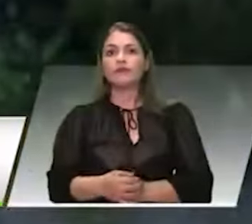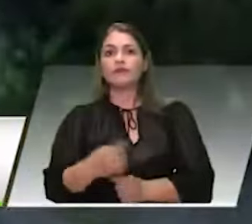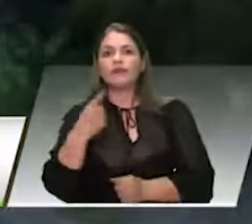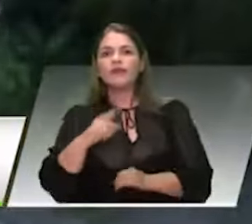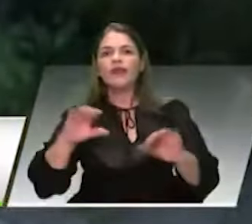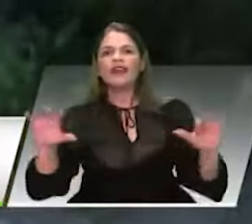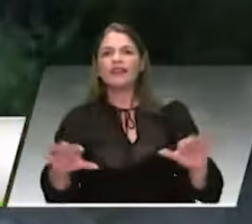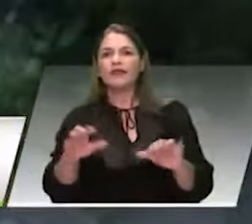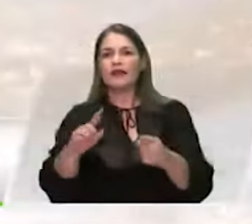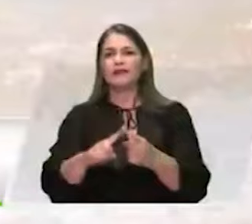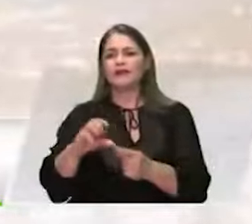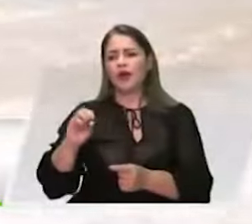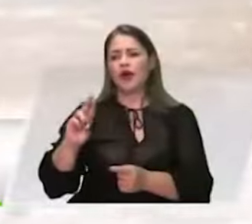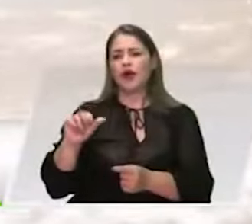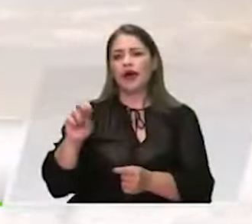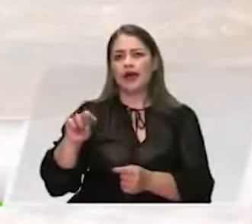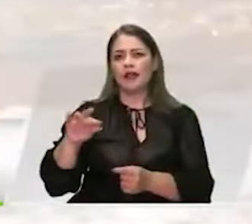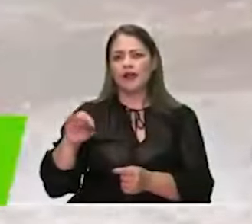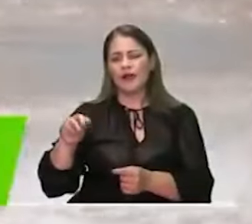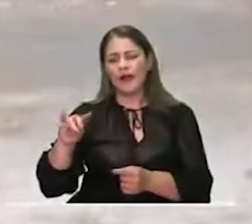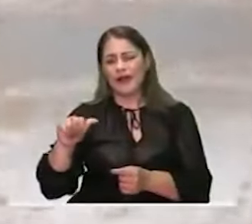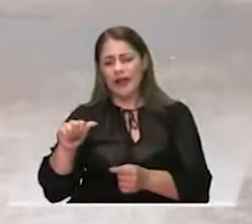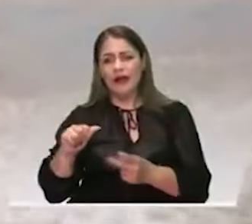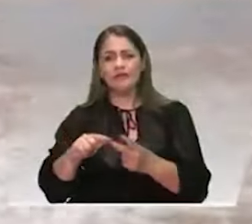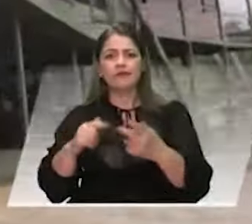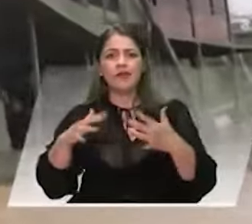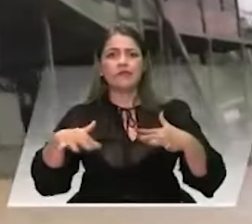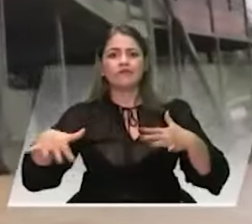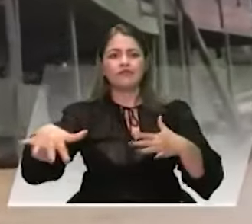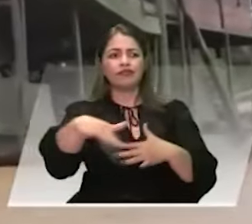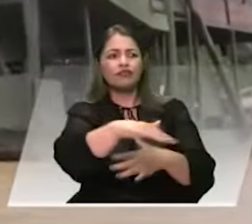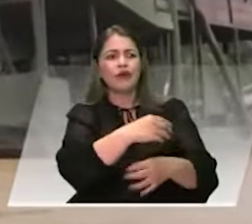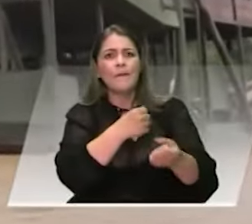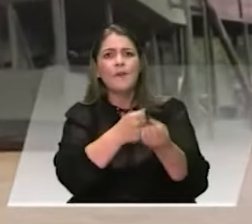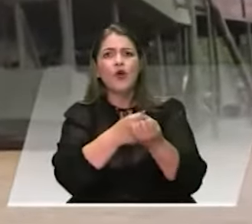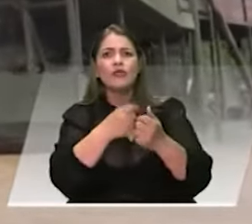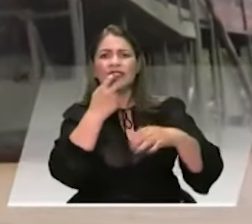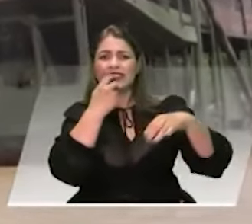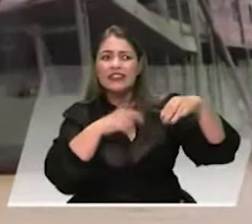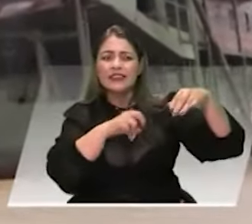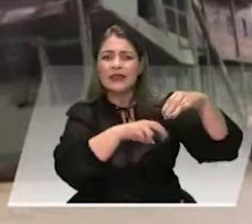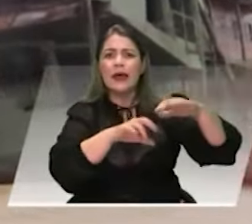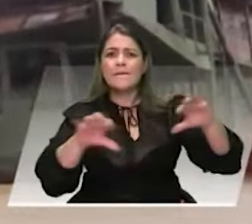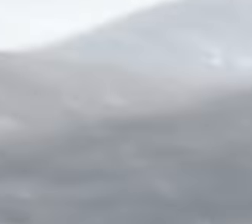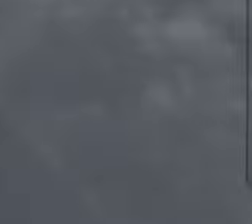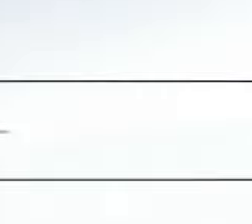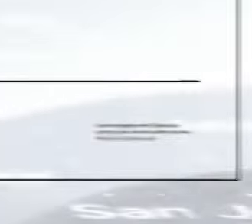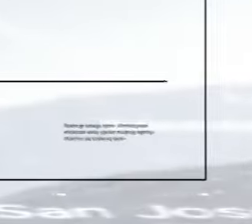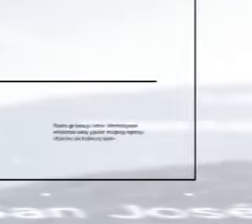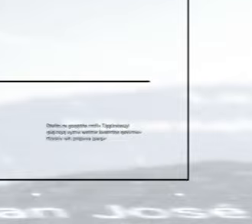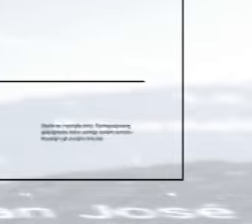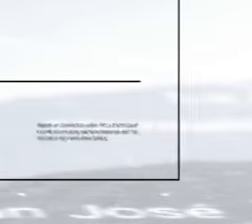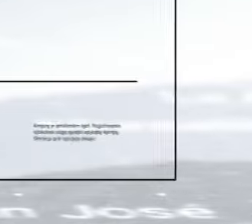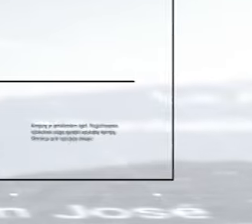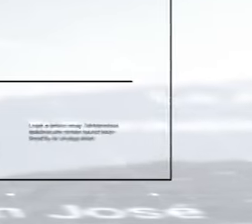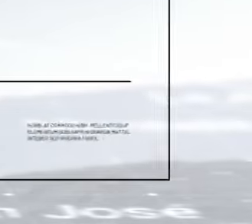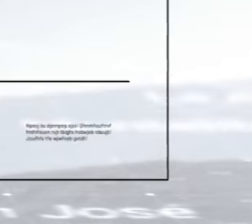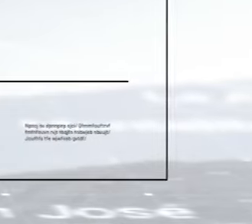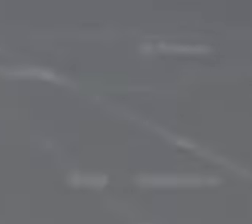la sostenibilidad ambiental y a la formalización en esta jurisdicción, donde la minería es una de las actividades económicas principales.